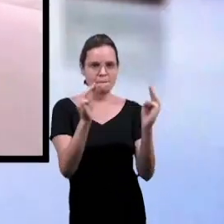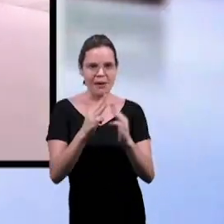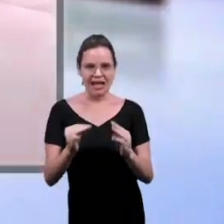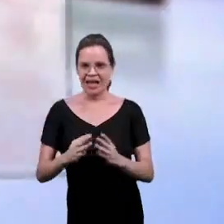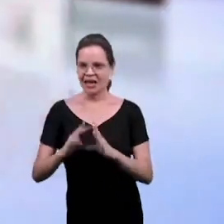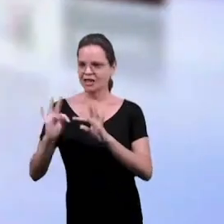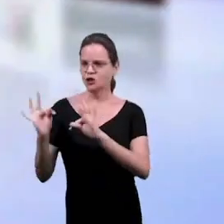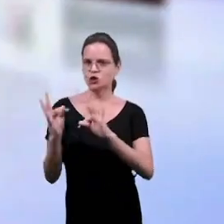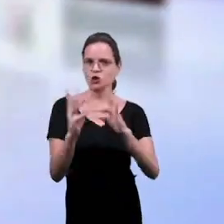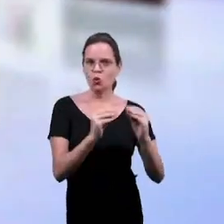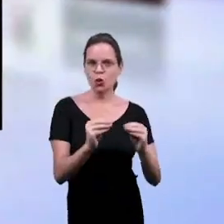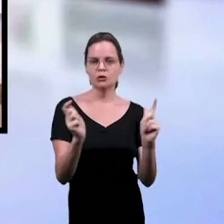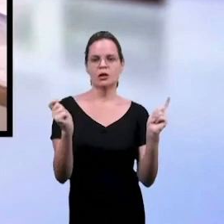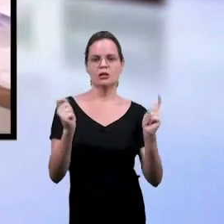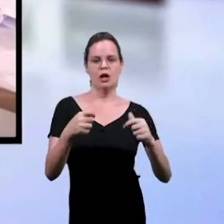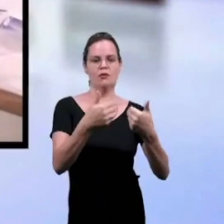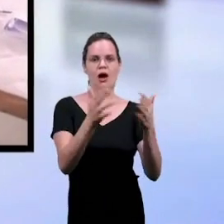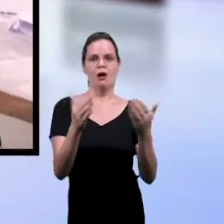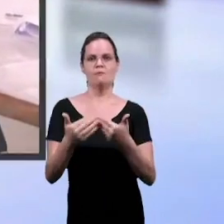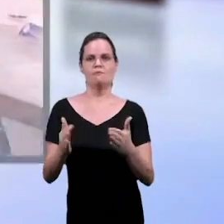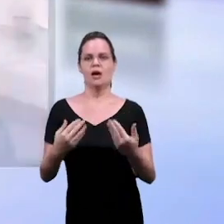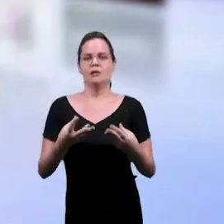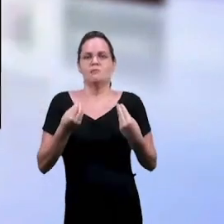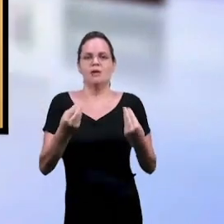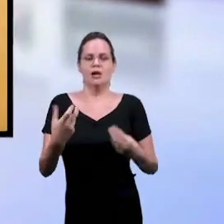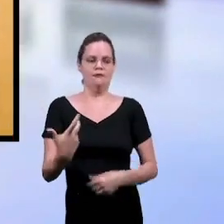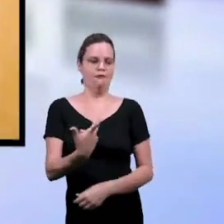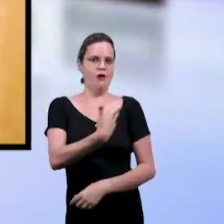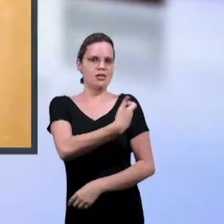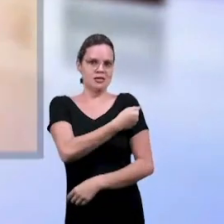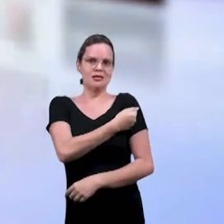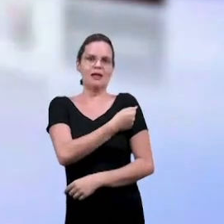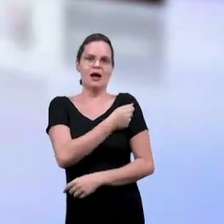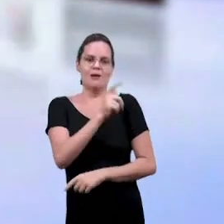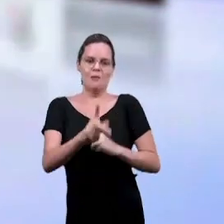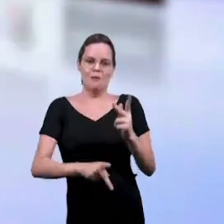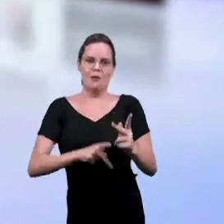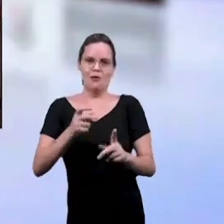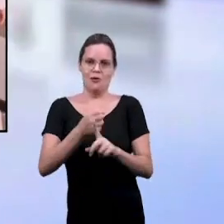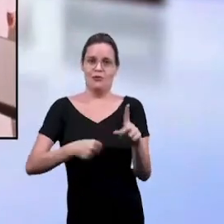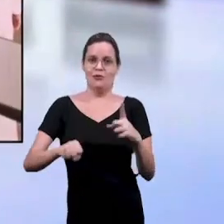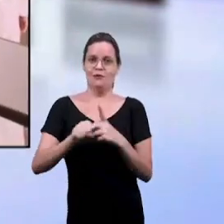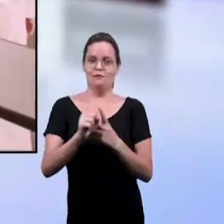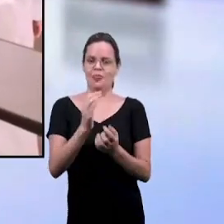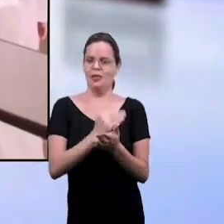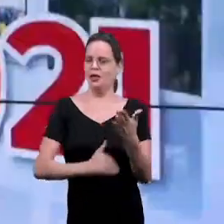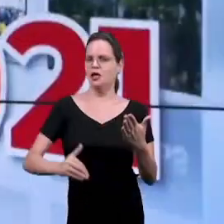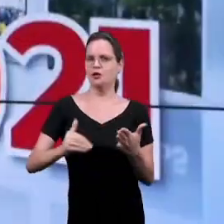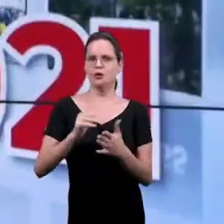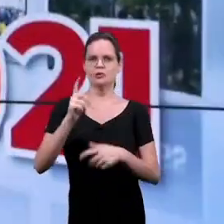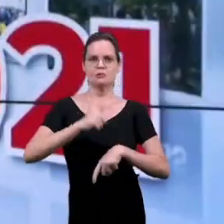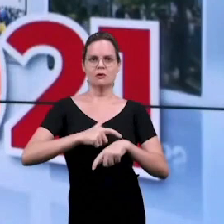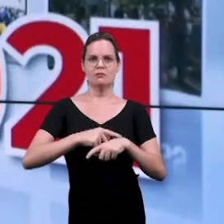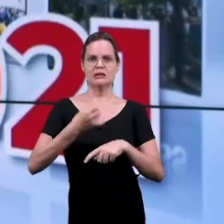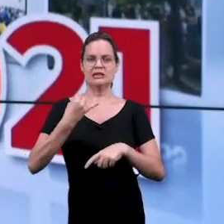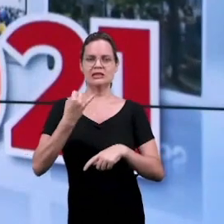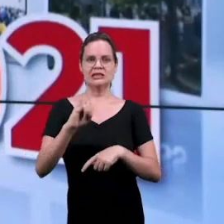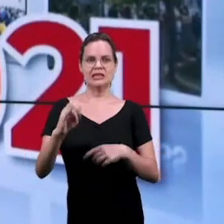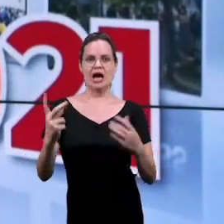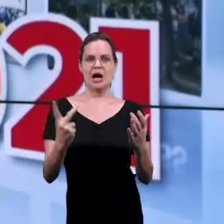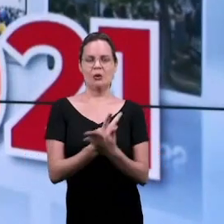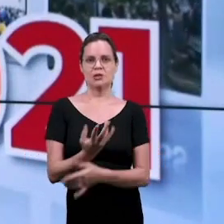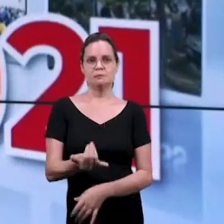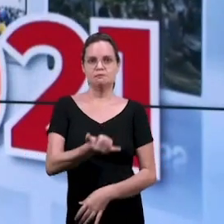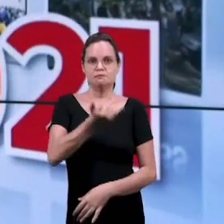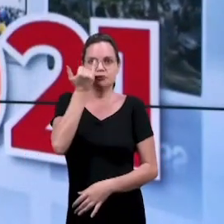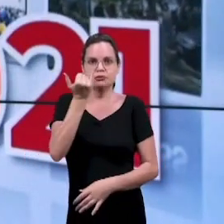los Manaims de la Gran Victoria fueron cedidos y utilizados para la vacunación de la población en todas